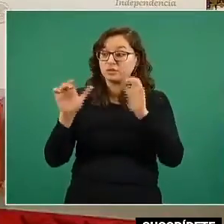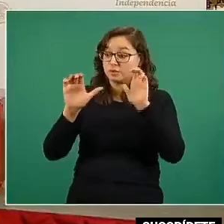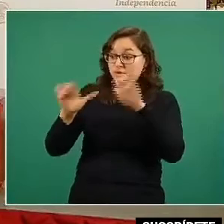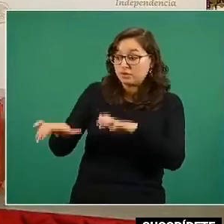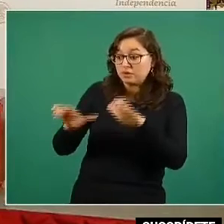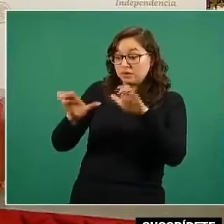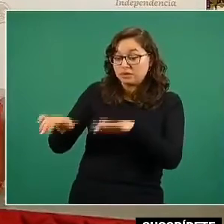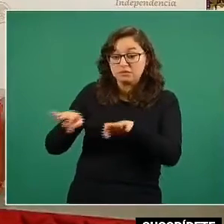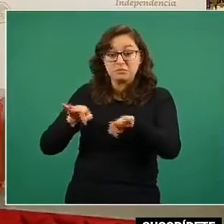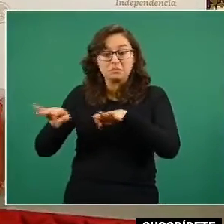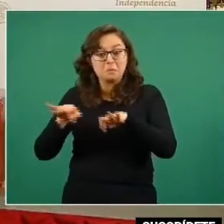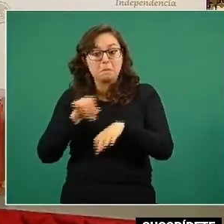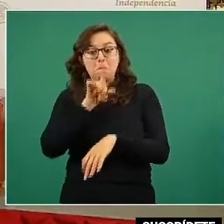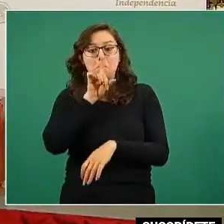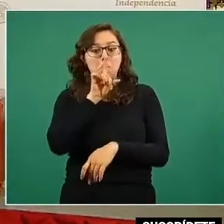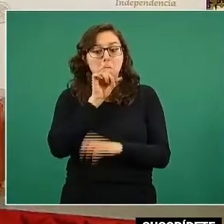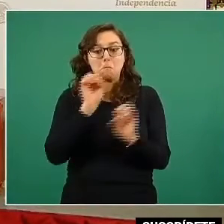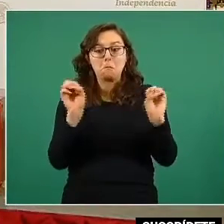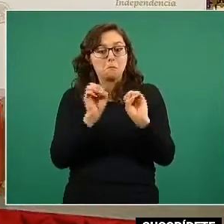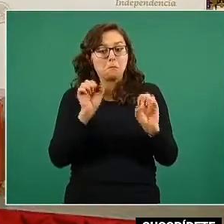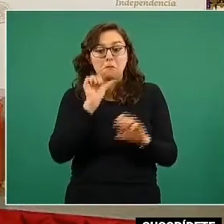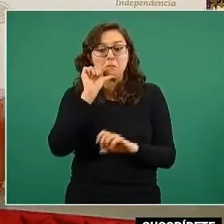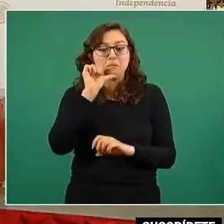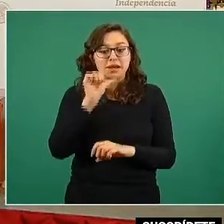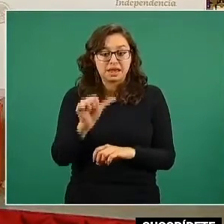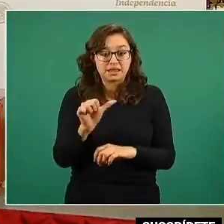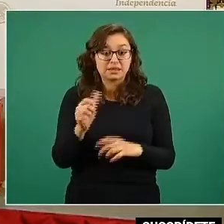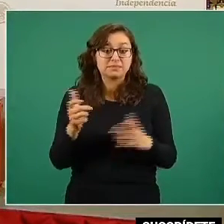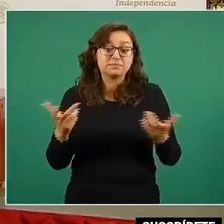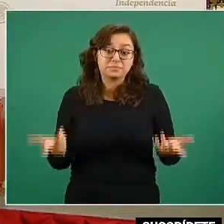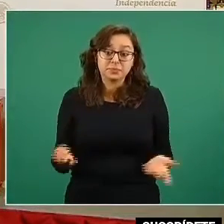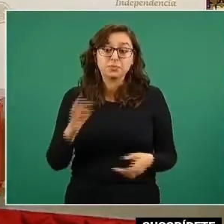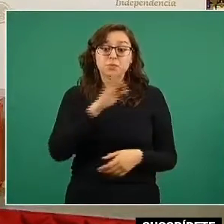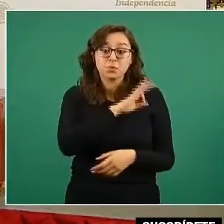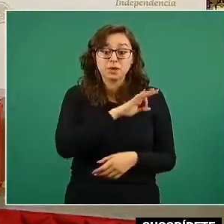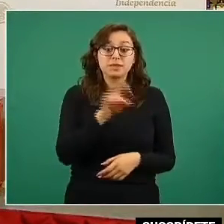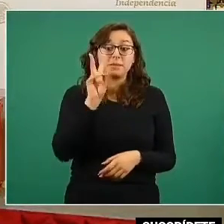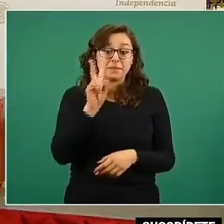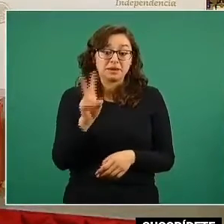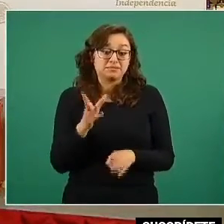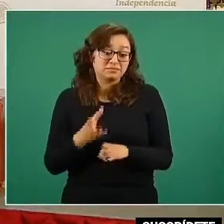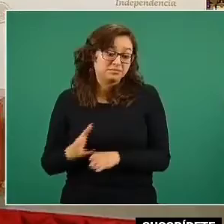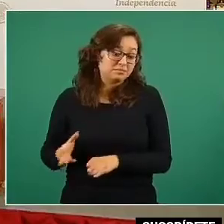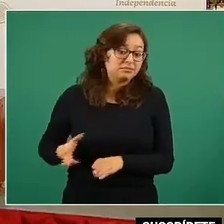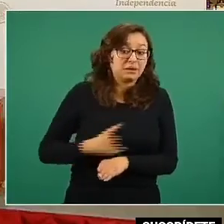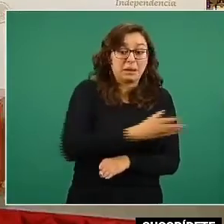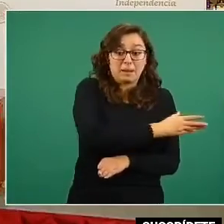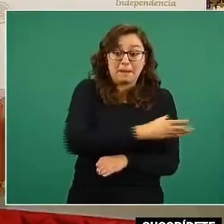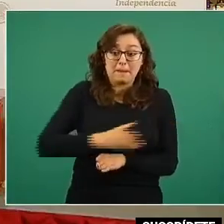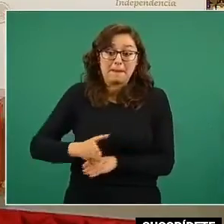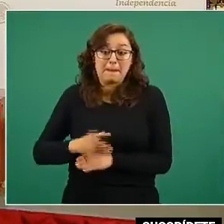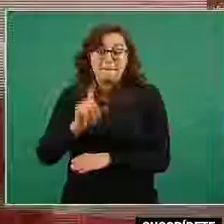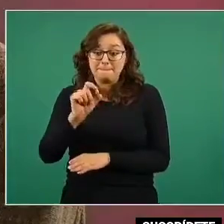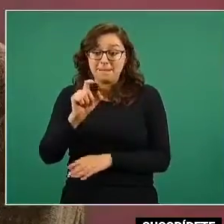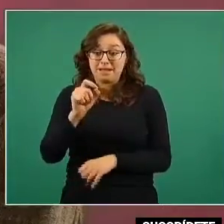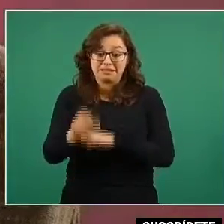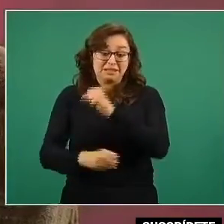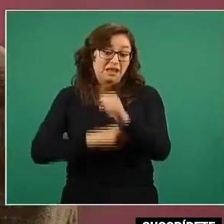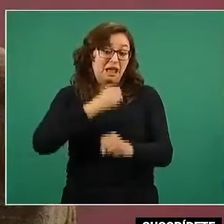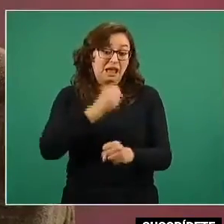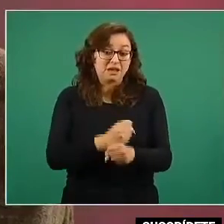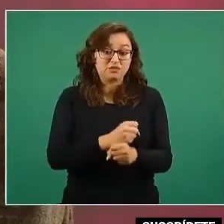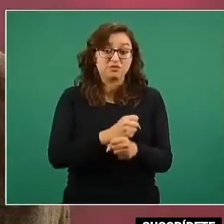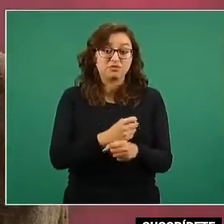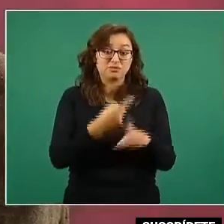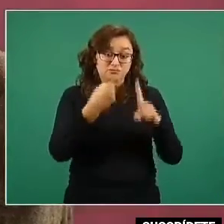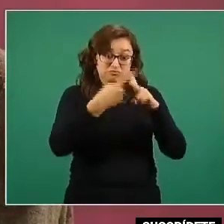personal de salud. Hay cifras que a lo largo de todo este periodo han sido plasmadas por